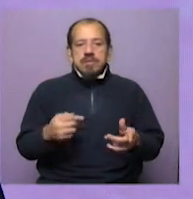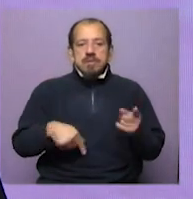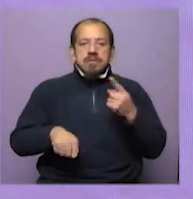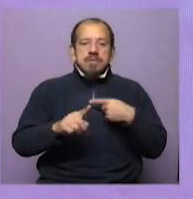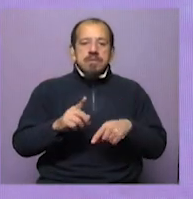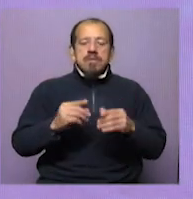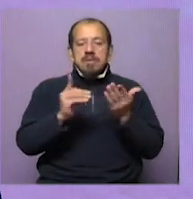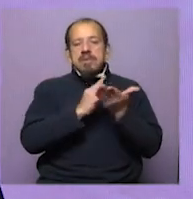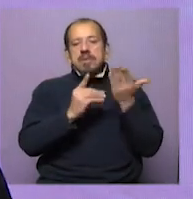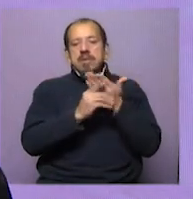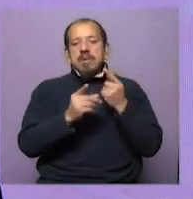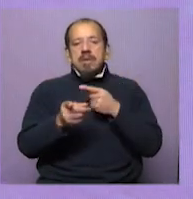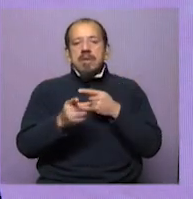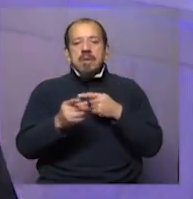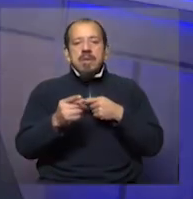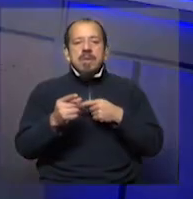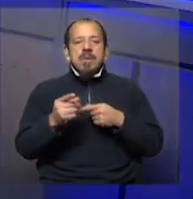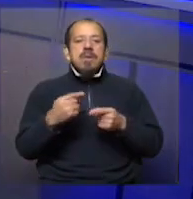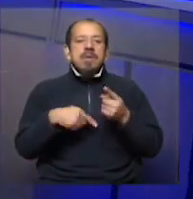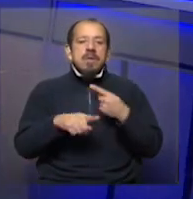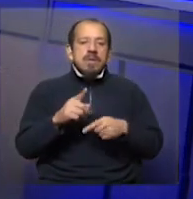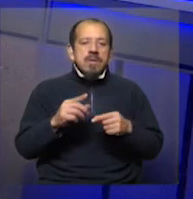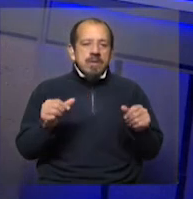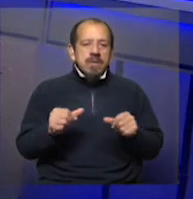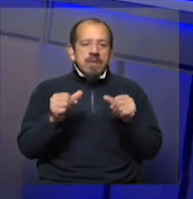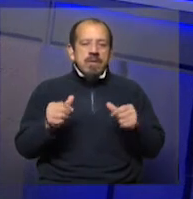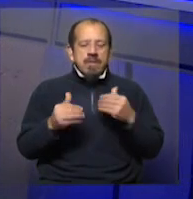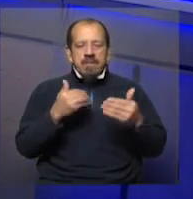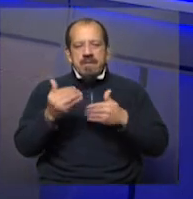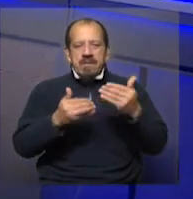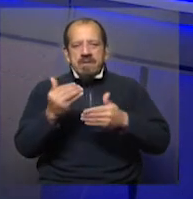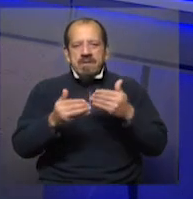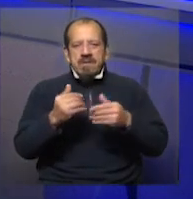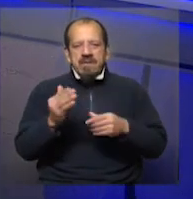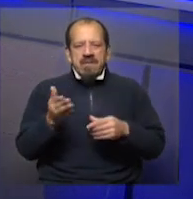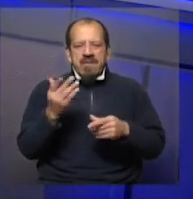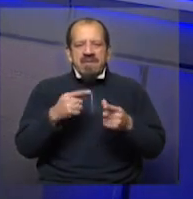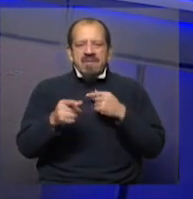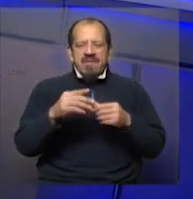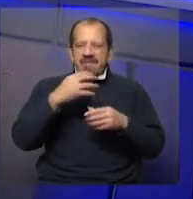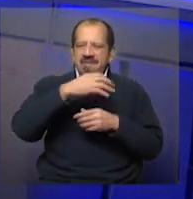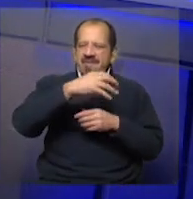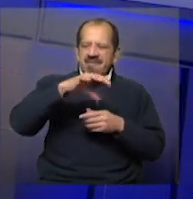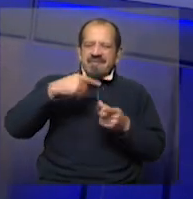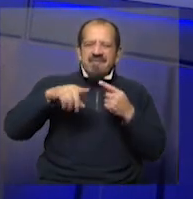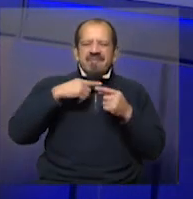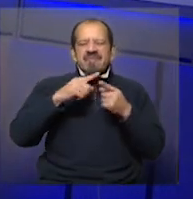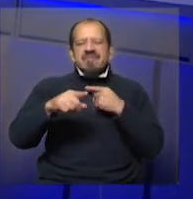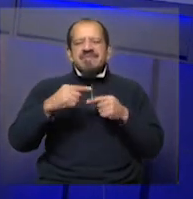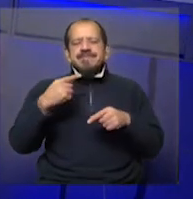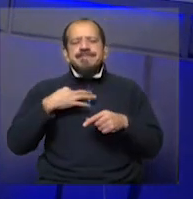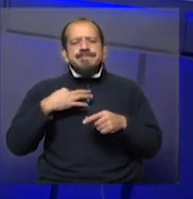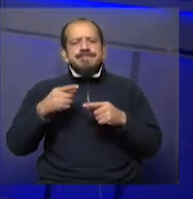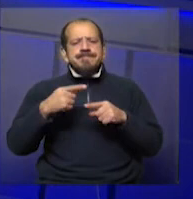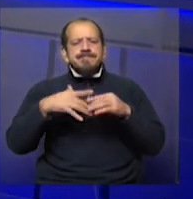de esos proyectos, de esos talentos, para desarrollar coproducciones, para encontrar caminos de distribución, la vida en los festivales